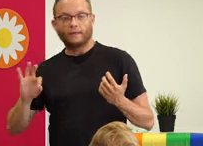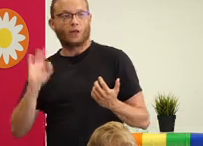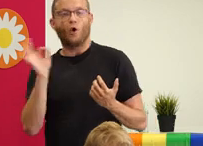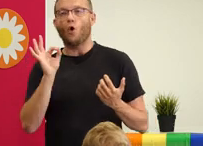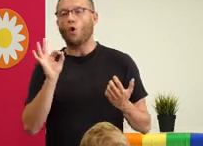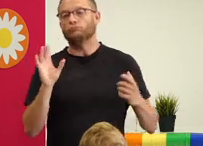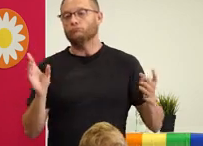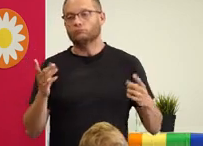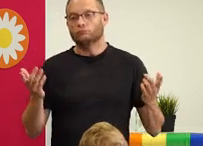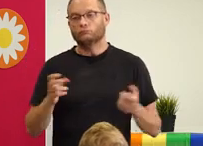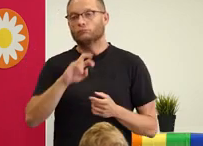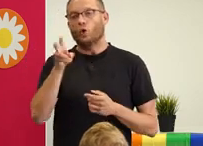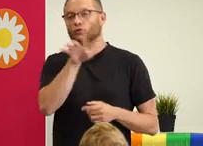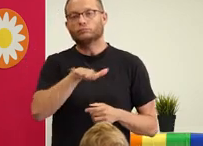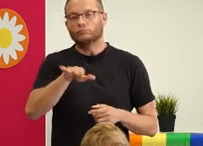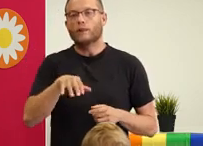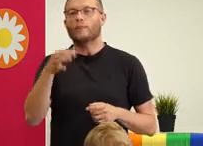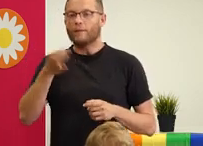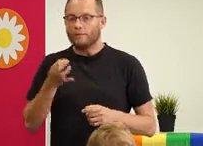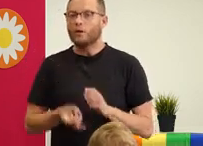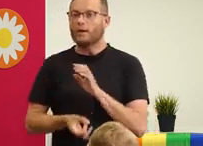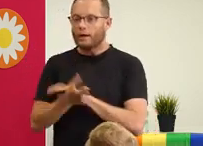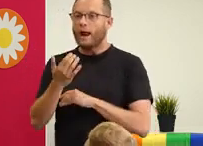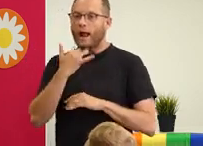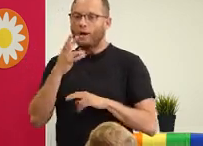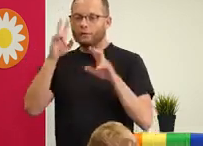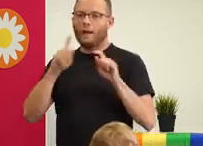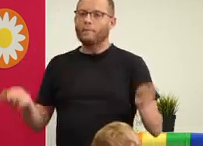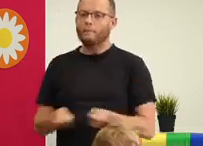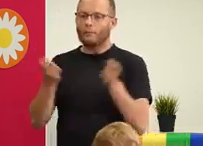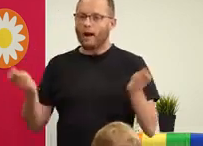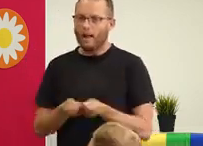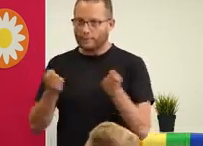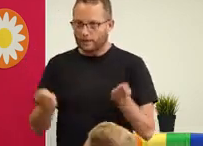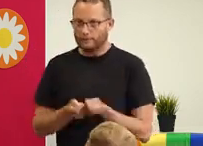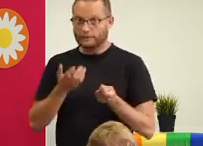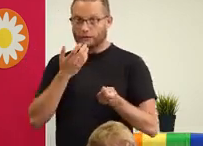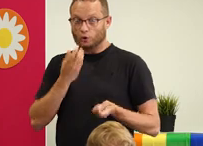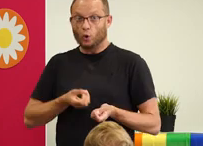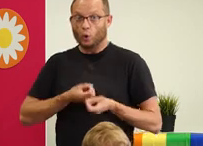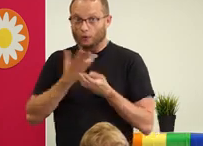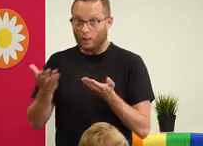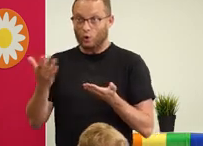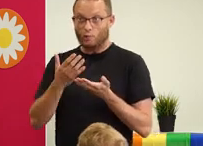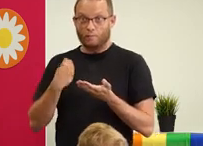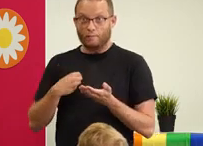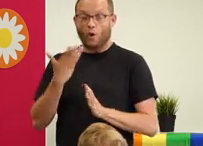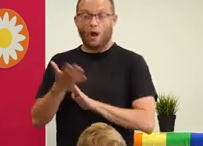tanto los otro lado, entonces hay que crear algo que se llama propaganda, porque si yo soy un Estado que todo lo que hago